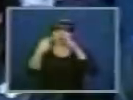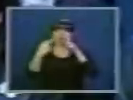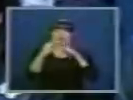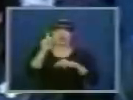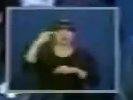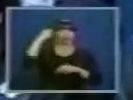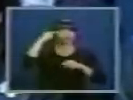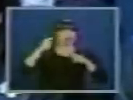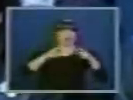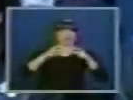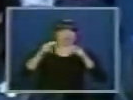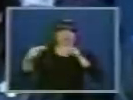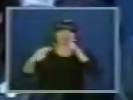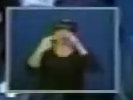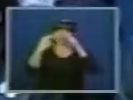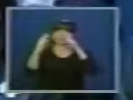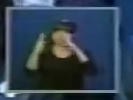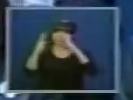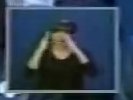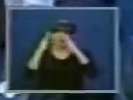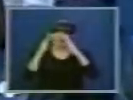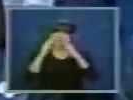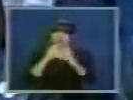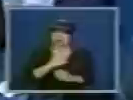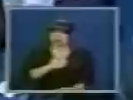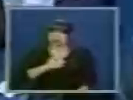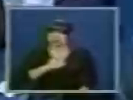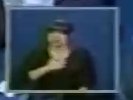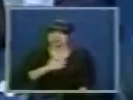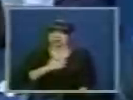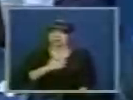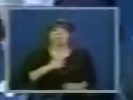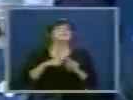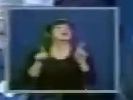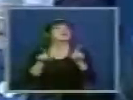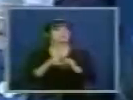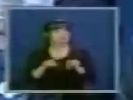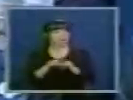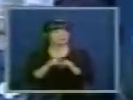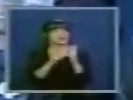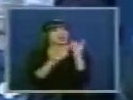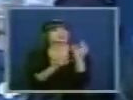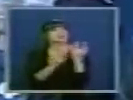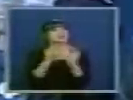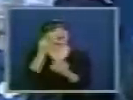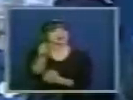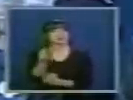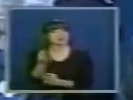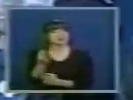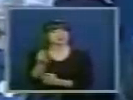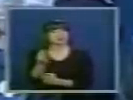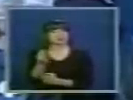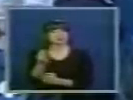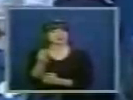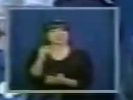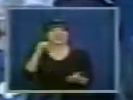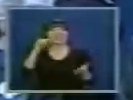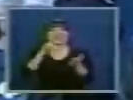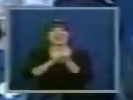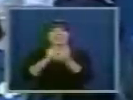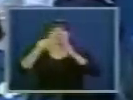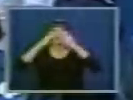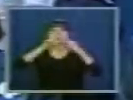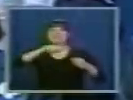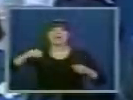los gobernantes con atención y recelo, pero también con esperanza. Este es el